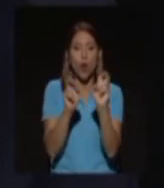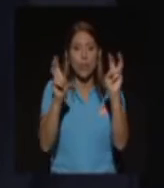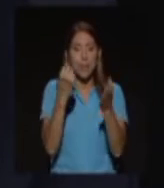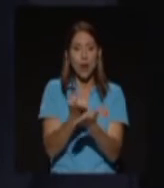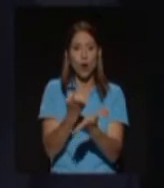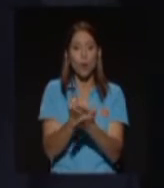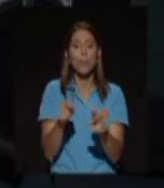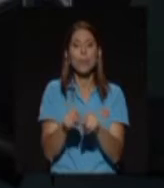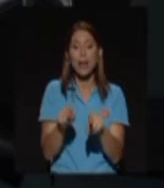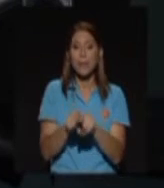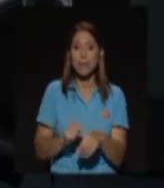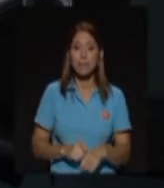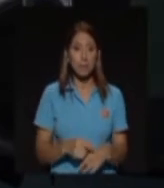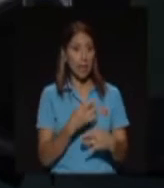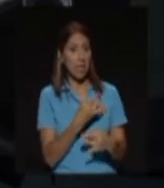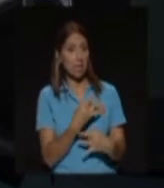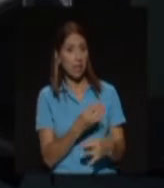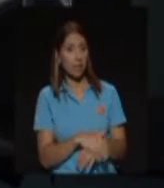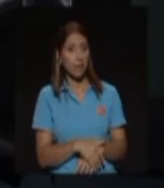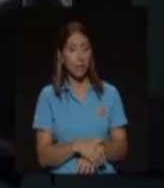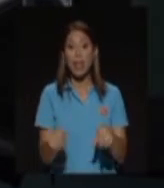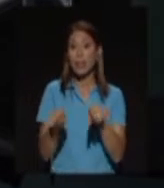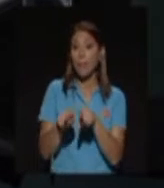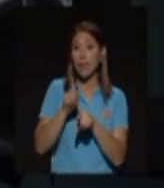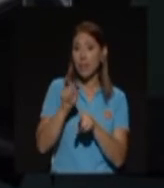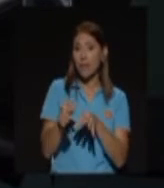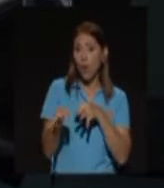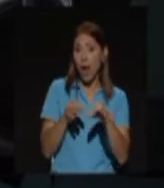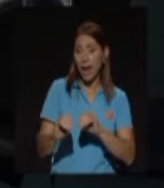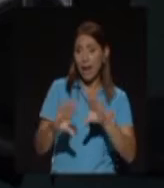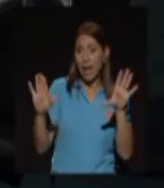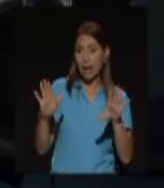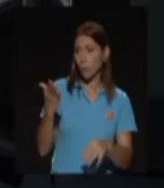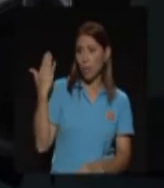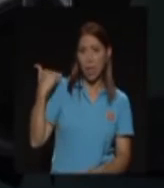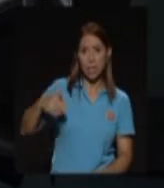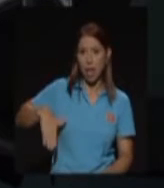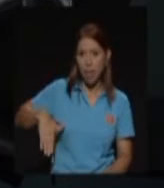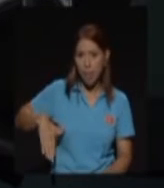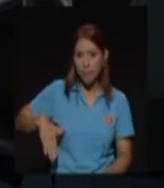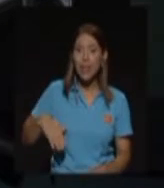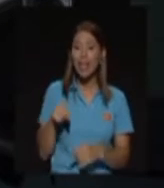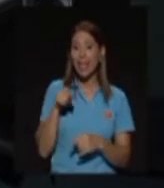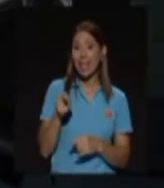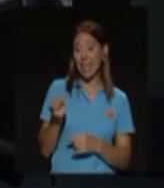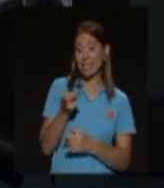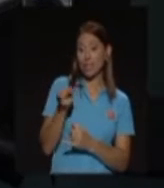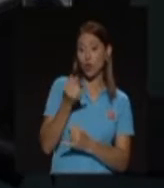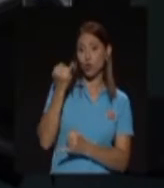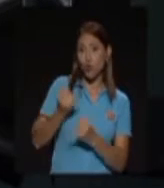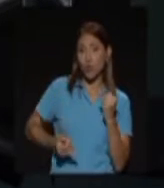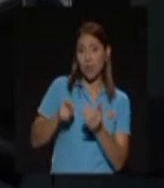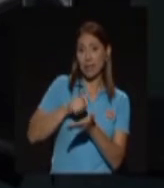esa parte. Debo aclarar también, porque no lo mencioné al principio, que la edición de esas dos últimas obras de